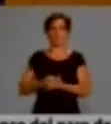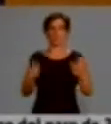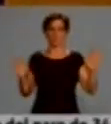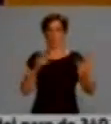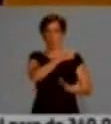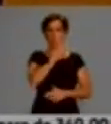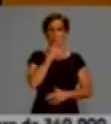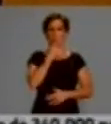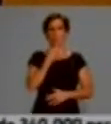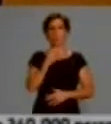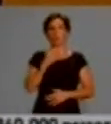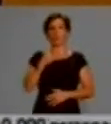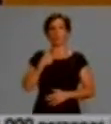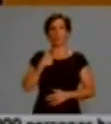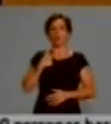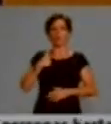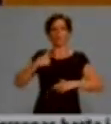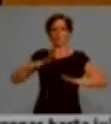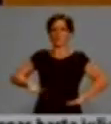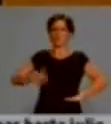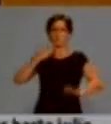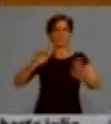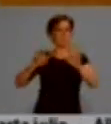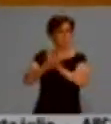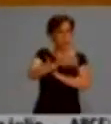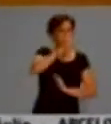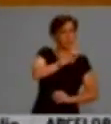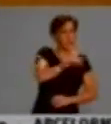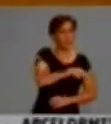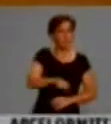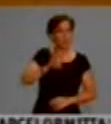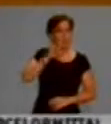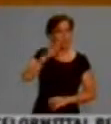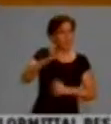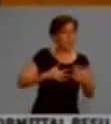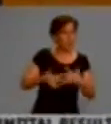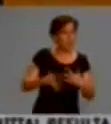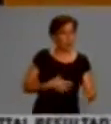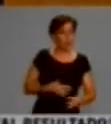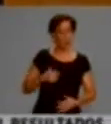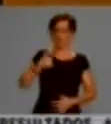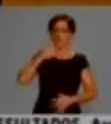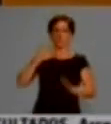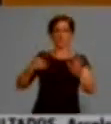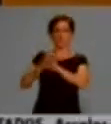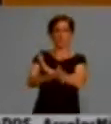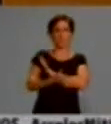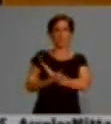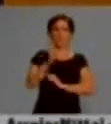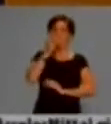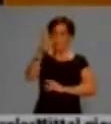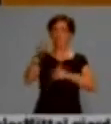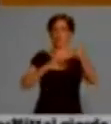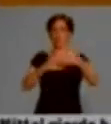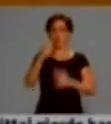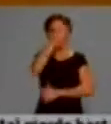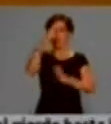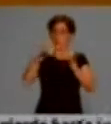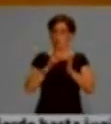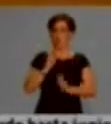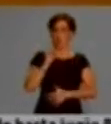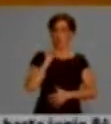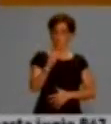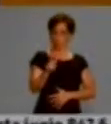ahí siempre», ¿recuerda, señor Rajoy? El 15 de marzo, lo ha recordado usted, y tiene razón, del 2012, la Audiencia